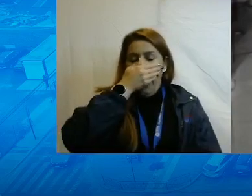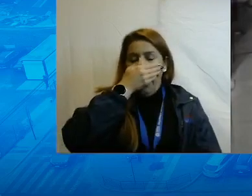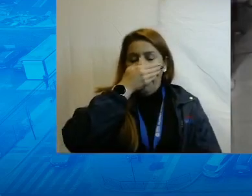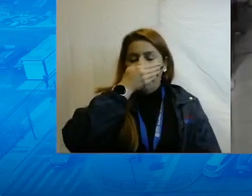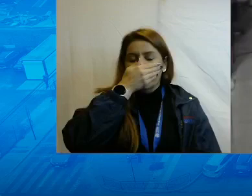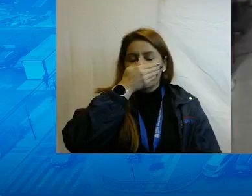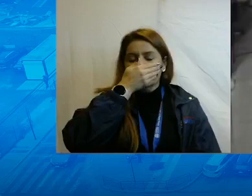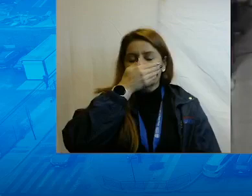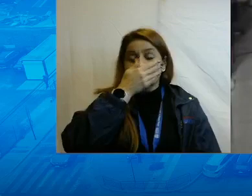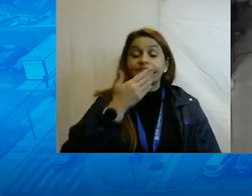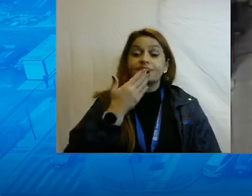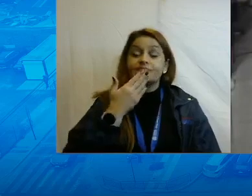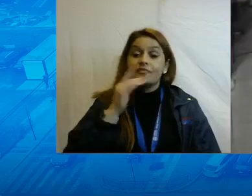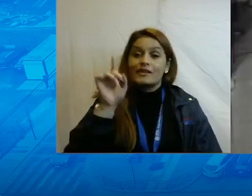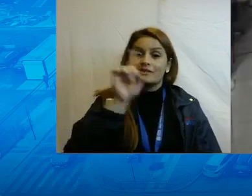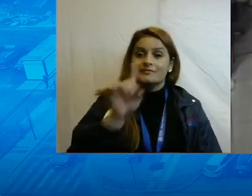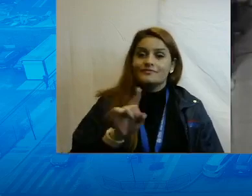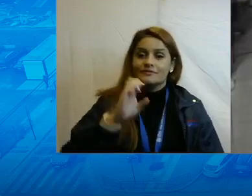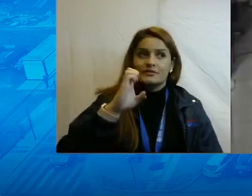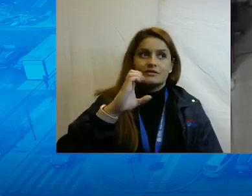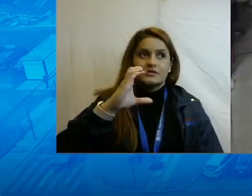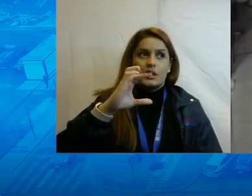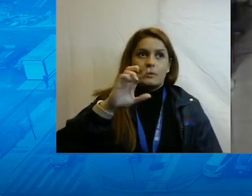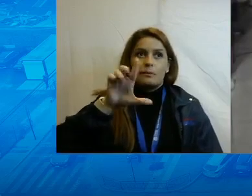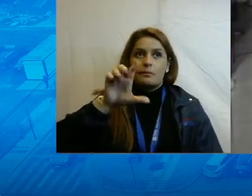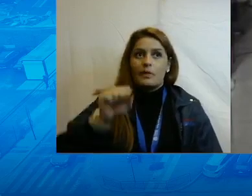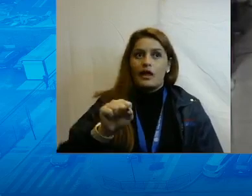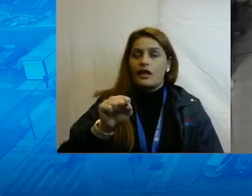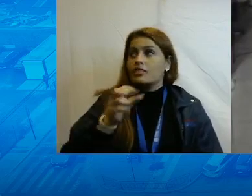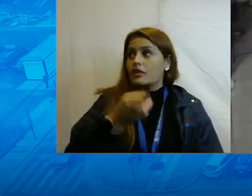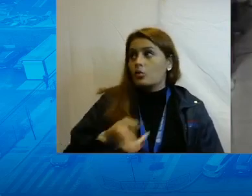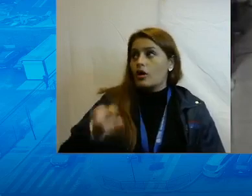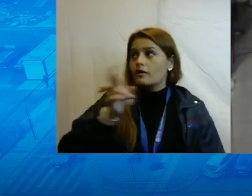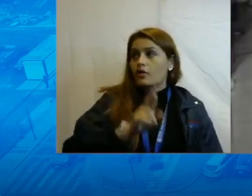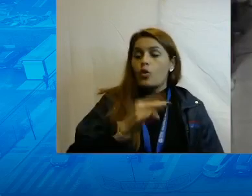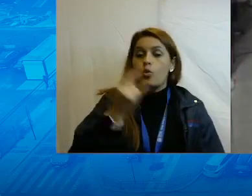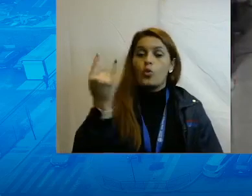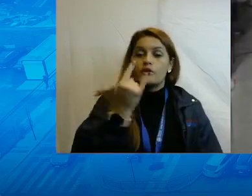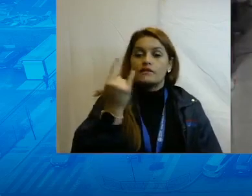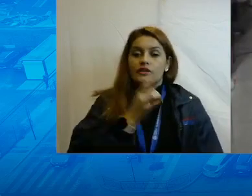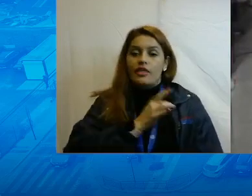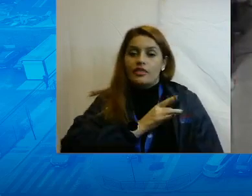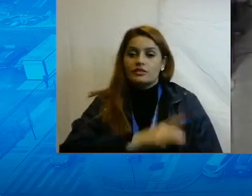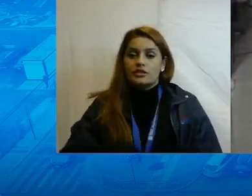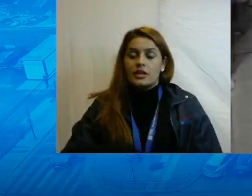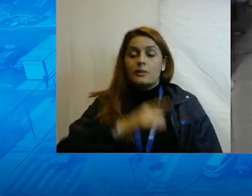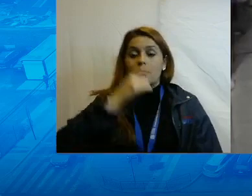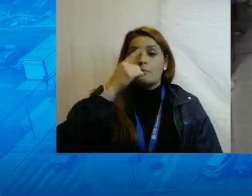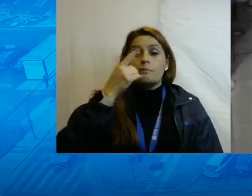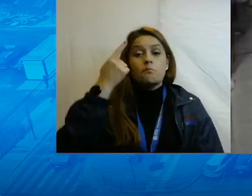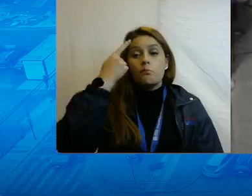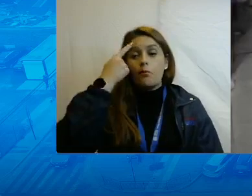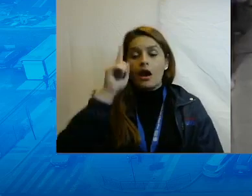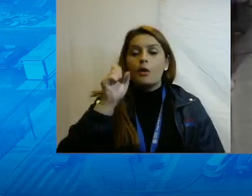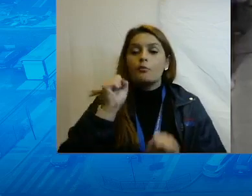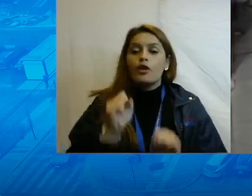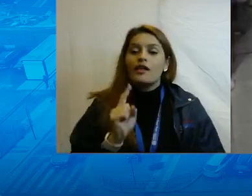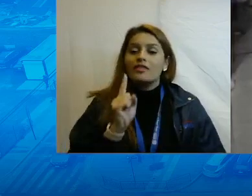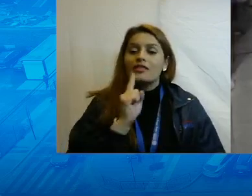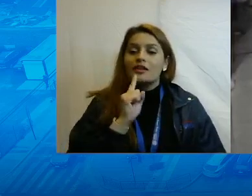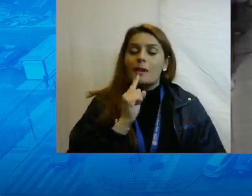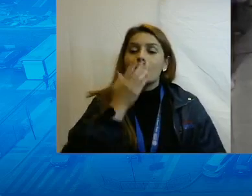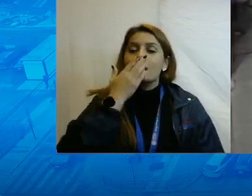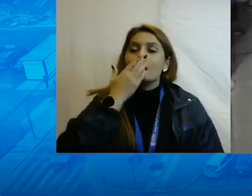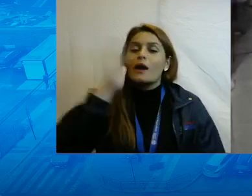SECPLA estamos trabajando con, se lo había comentado pero lo reitero, con la Universidad de Chile para poder tener unas buenas